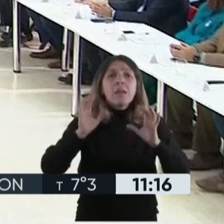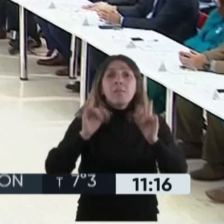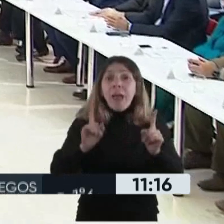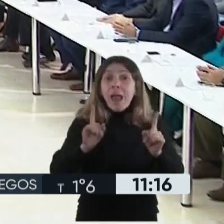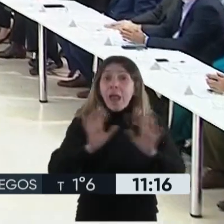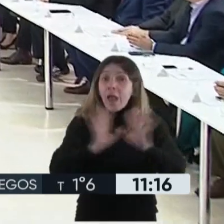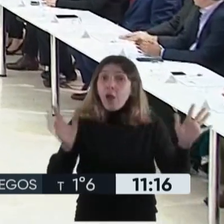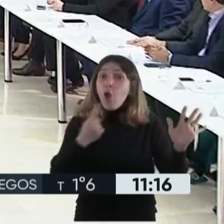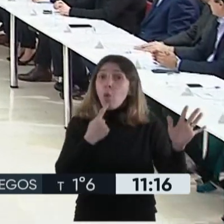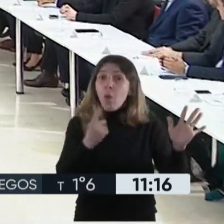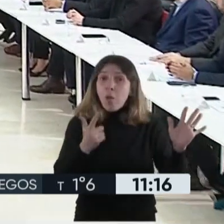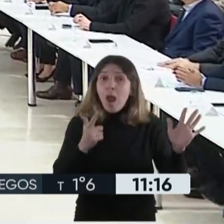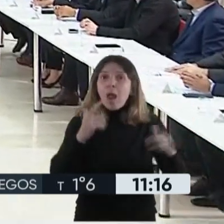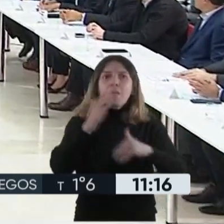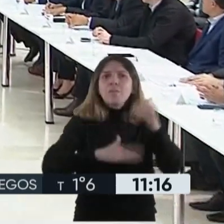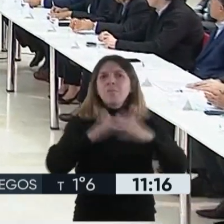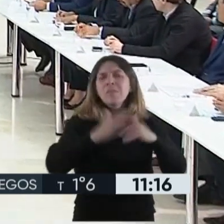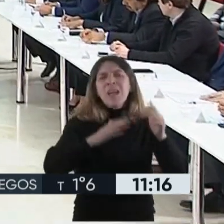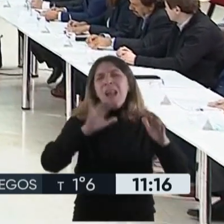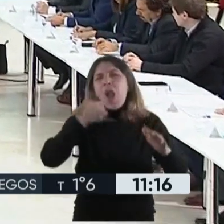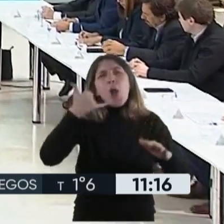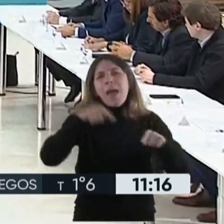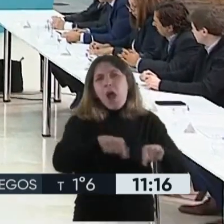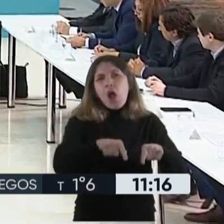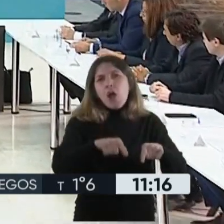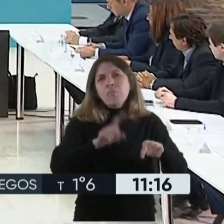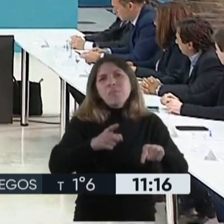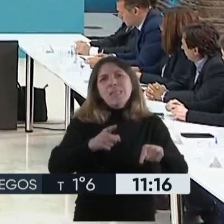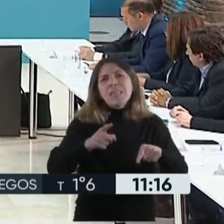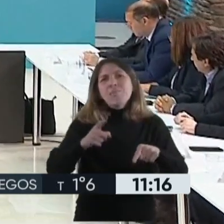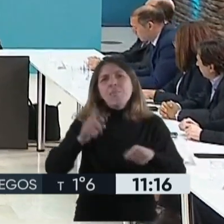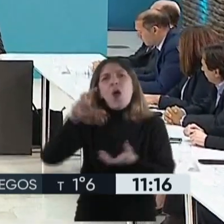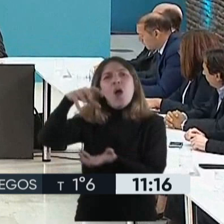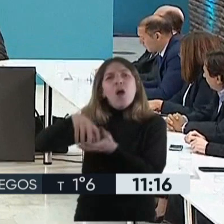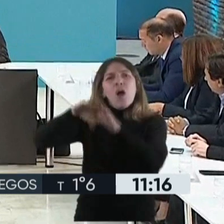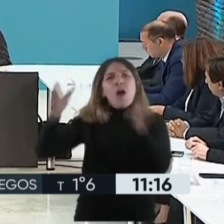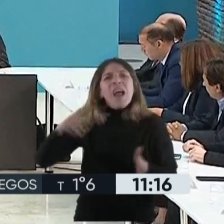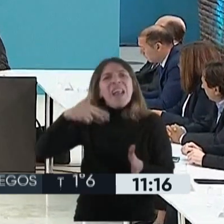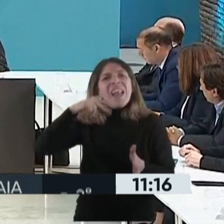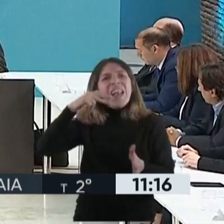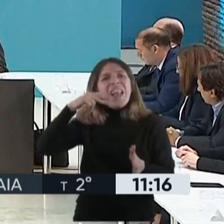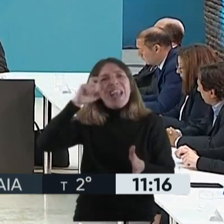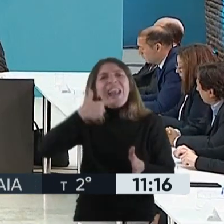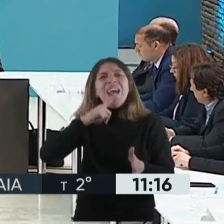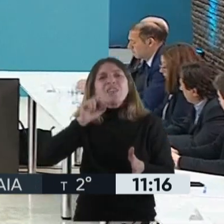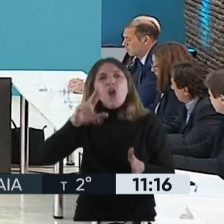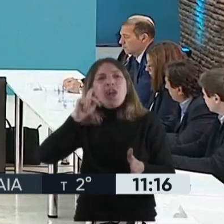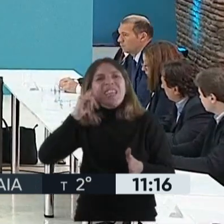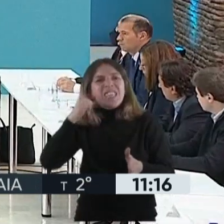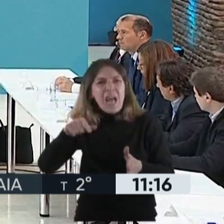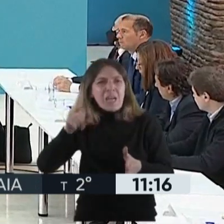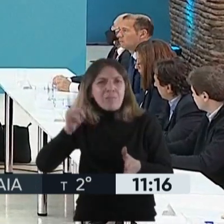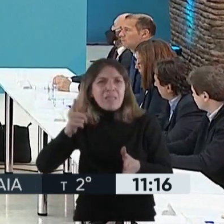lugar a duda, la obra más emblemática es el Néstor Kirchner que acaba de lanzar el presidente de la Nación, la obra más importante